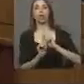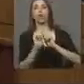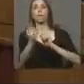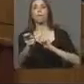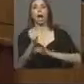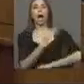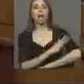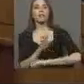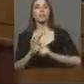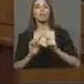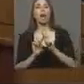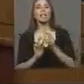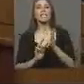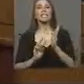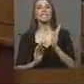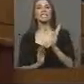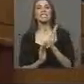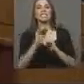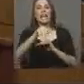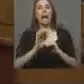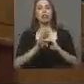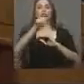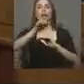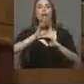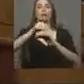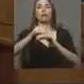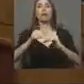cotizaciones. Y alguien se queda con esa plata.